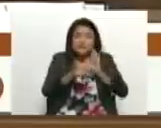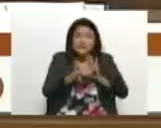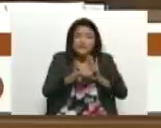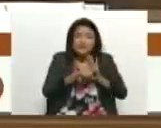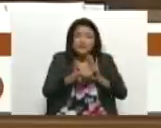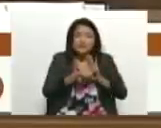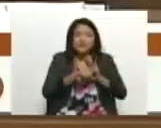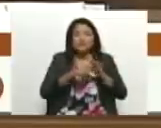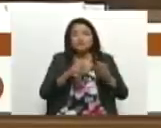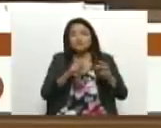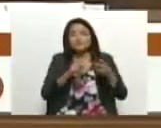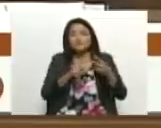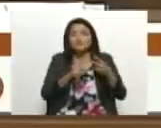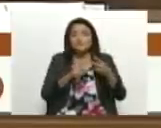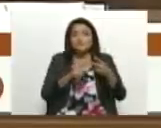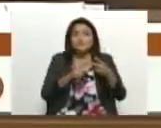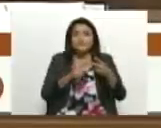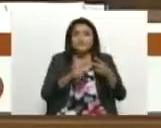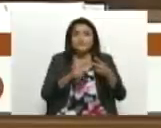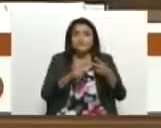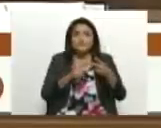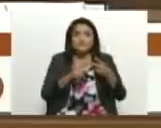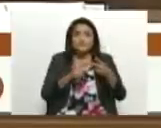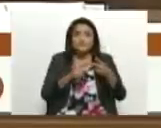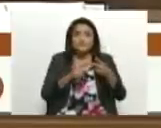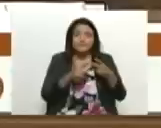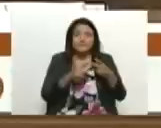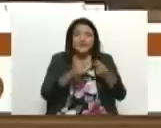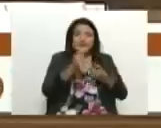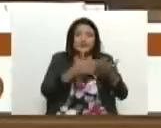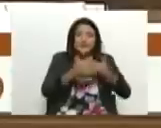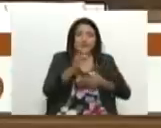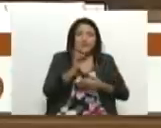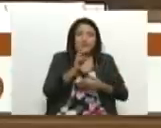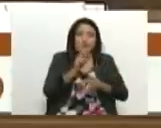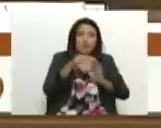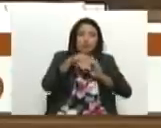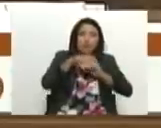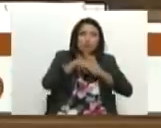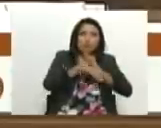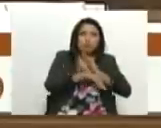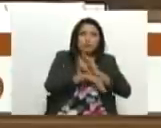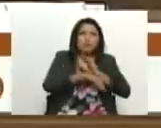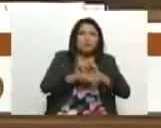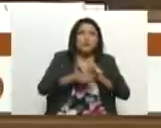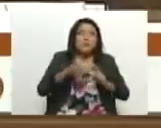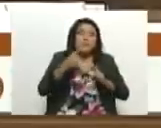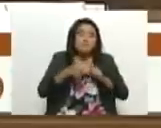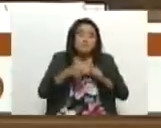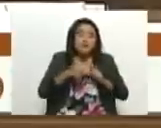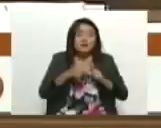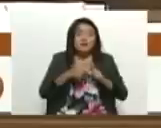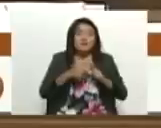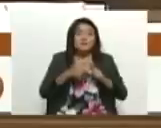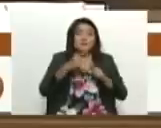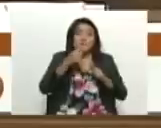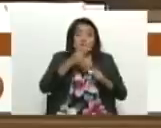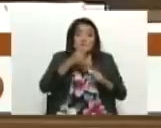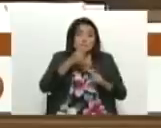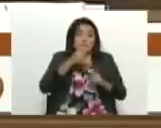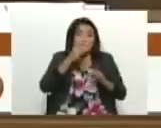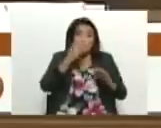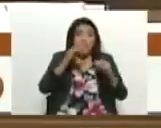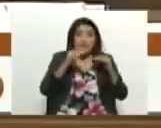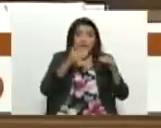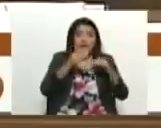afectación del sistema de valores, la moral. Una revolución que no tiene moral y que no tiene